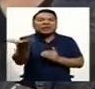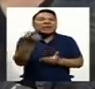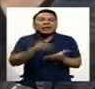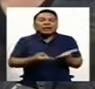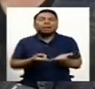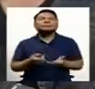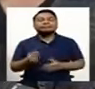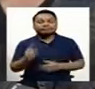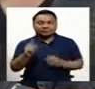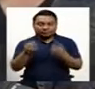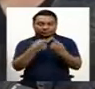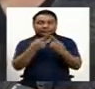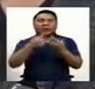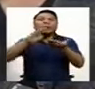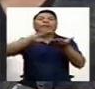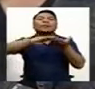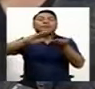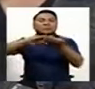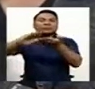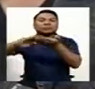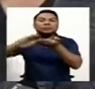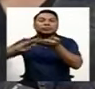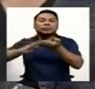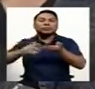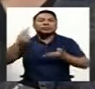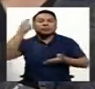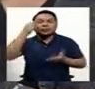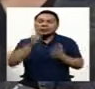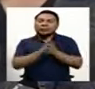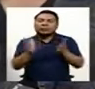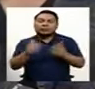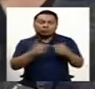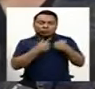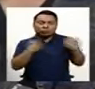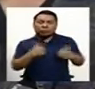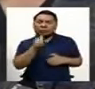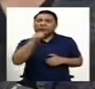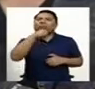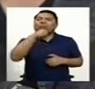Disculpas, con claridad de mente y dolor de corazón.